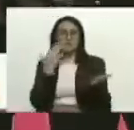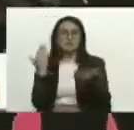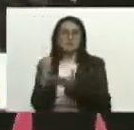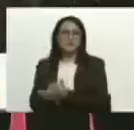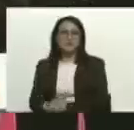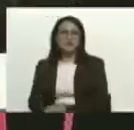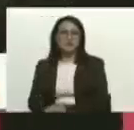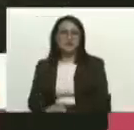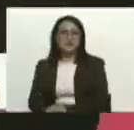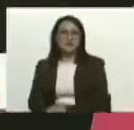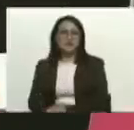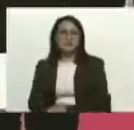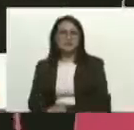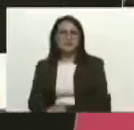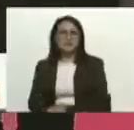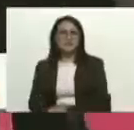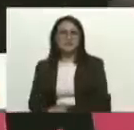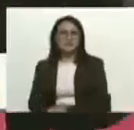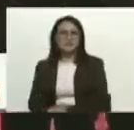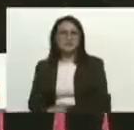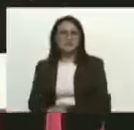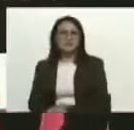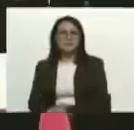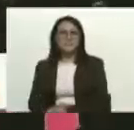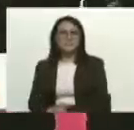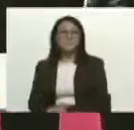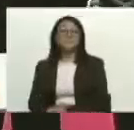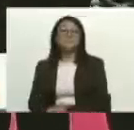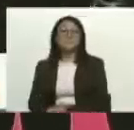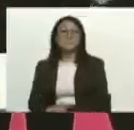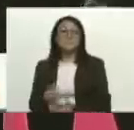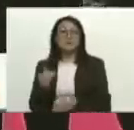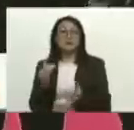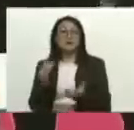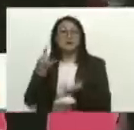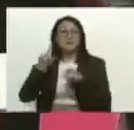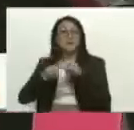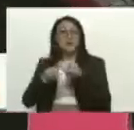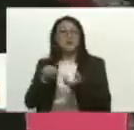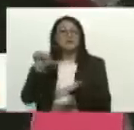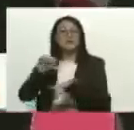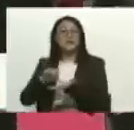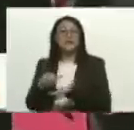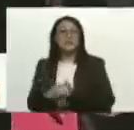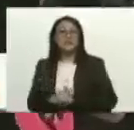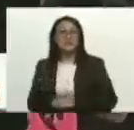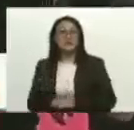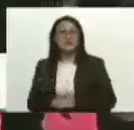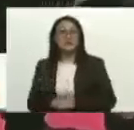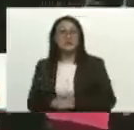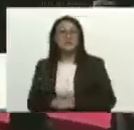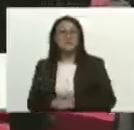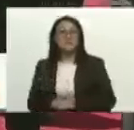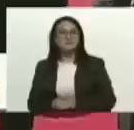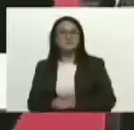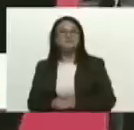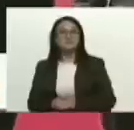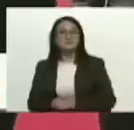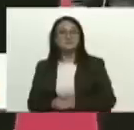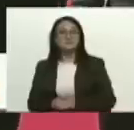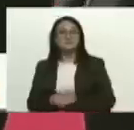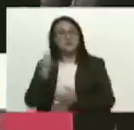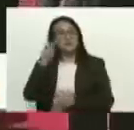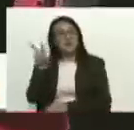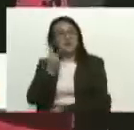Velázquez, y demás integrantes también de la Comisión de la República Islámica de Irán en nuestro país. Recordemos